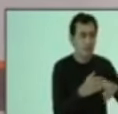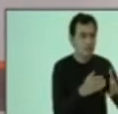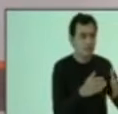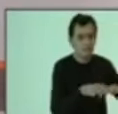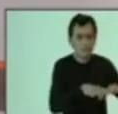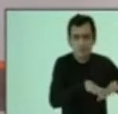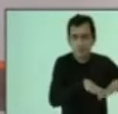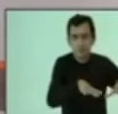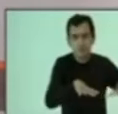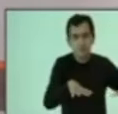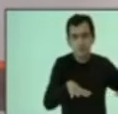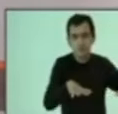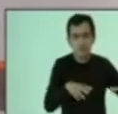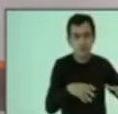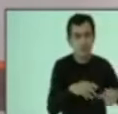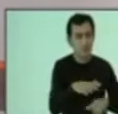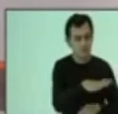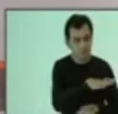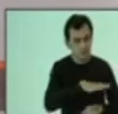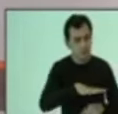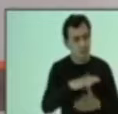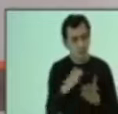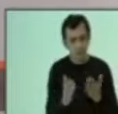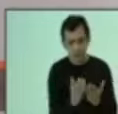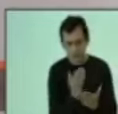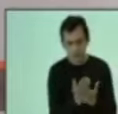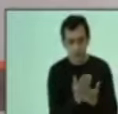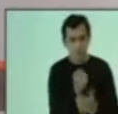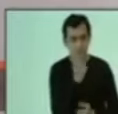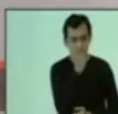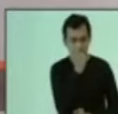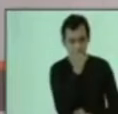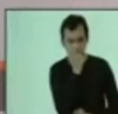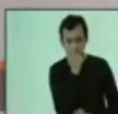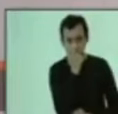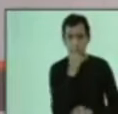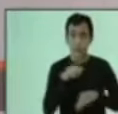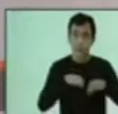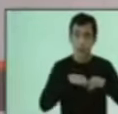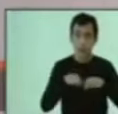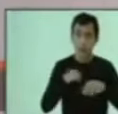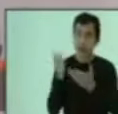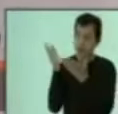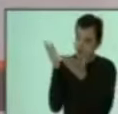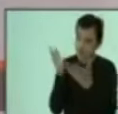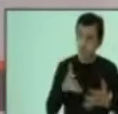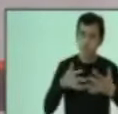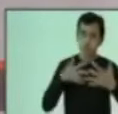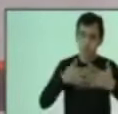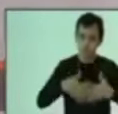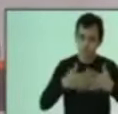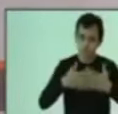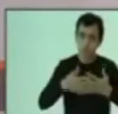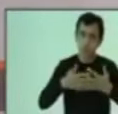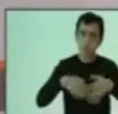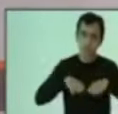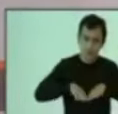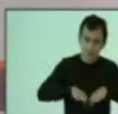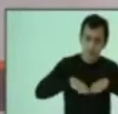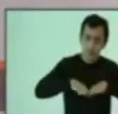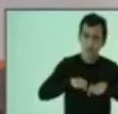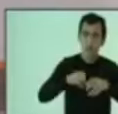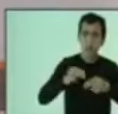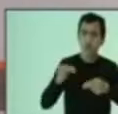Como municipio, nuestra propuesta es atraer mayores fuentes de empleo como maquiladoras y empresas para que